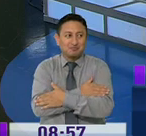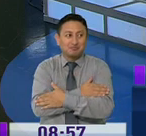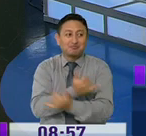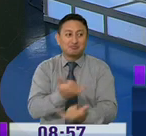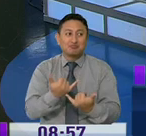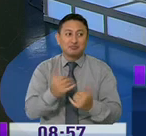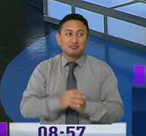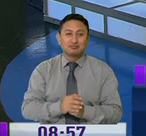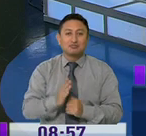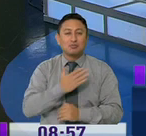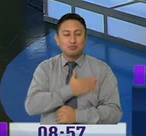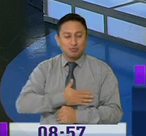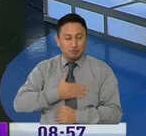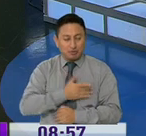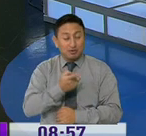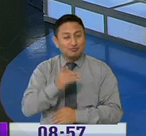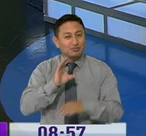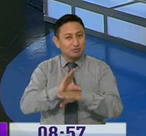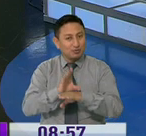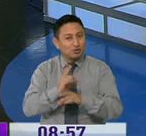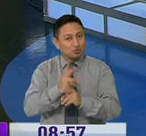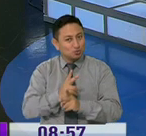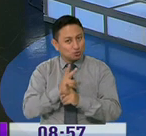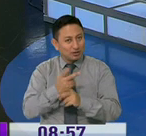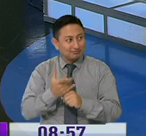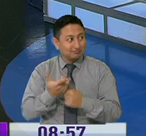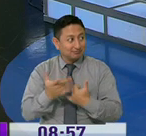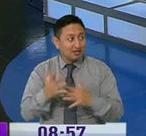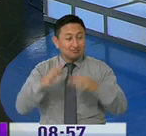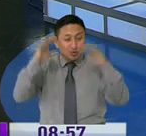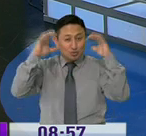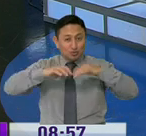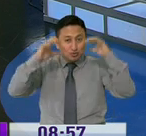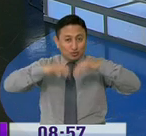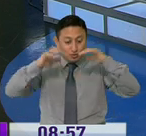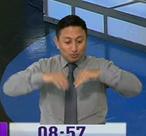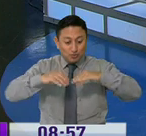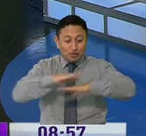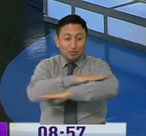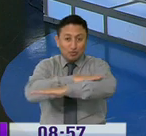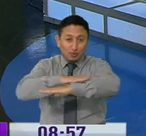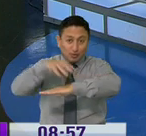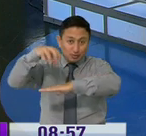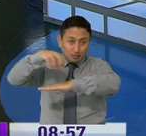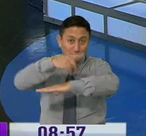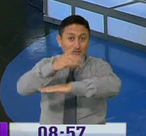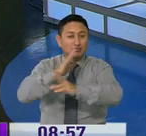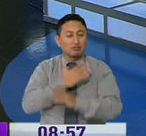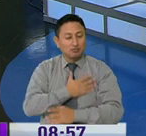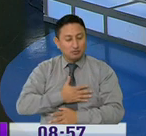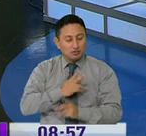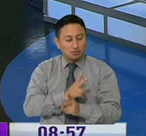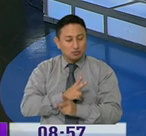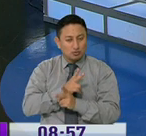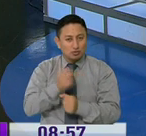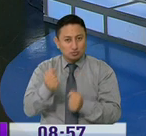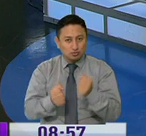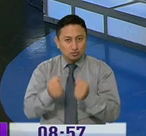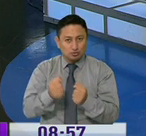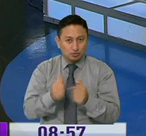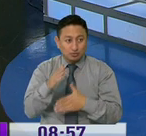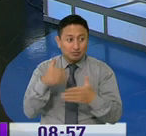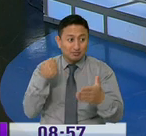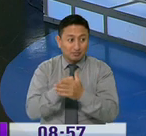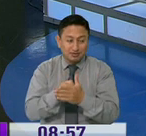la mañana y por favor le damos las recomendaciones del caso. Está lloviendo en la capital, está mojada la calzada, así que por favor conduzca con cuidado para evitar así los